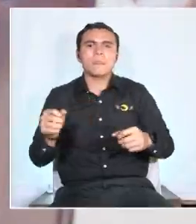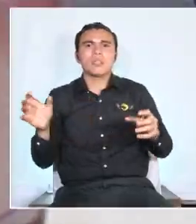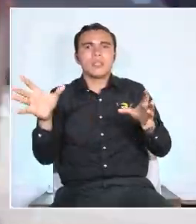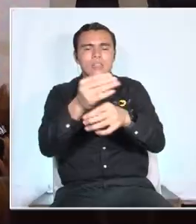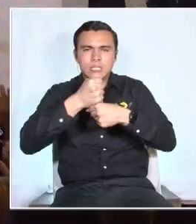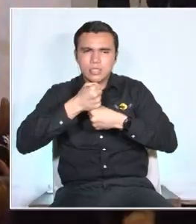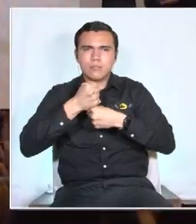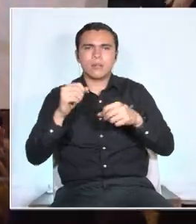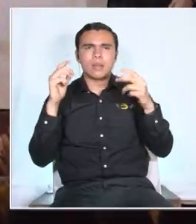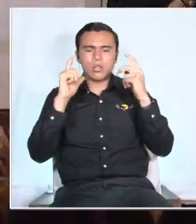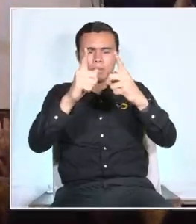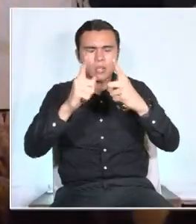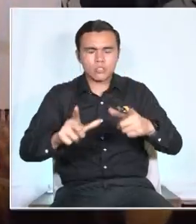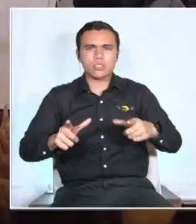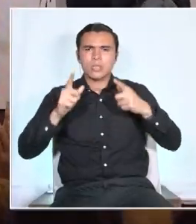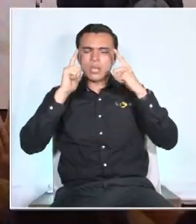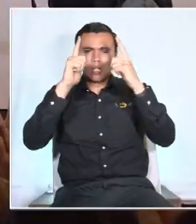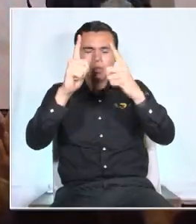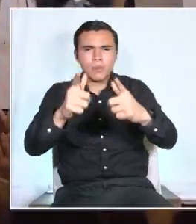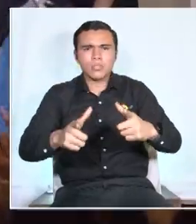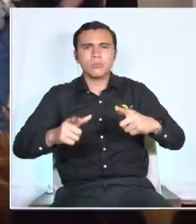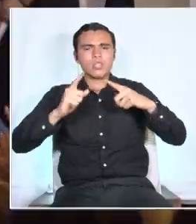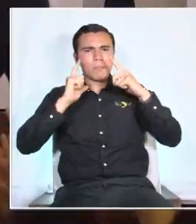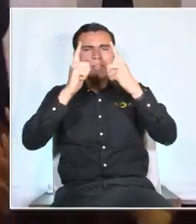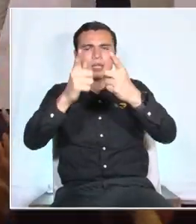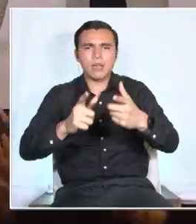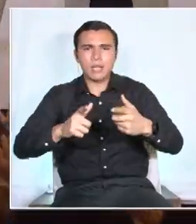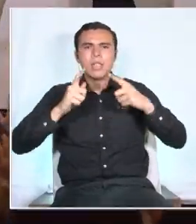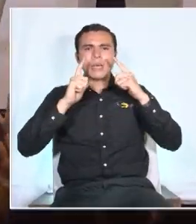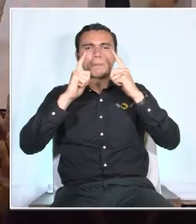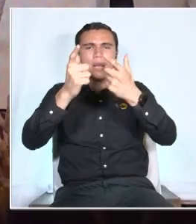créelo, créelo. Shatorra, babababa, se manifestará, se manifestará.